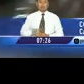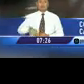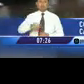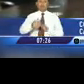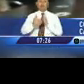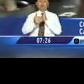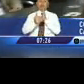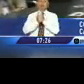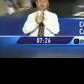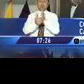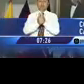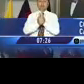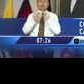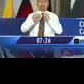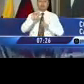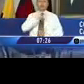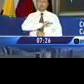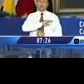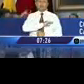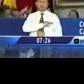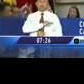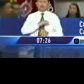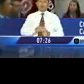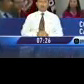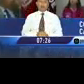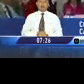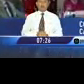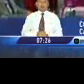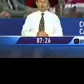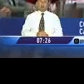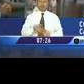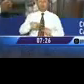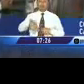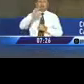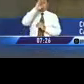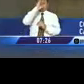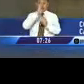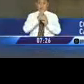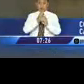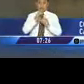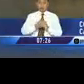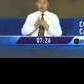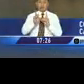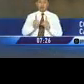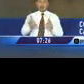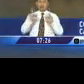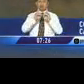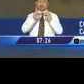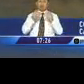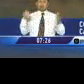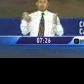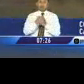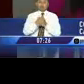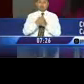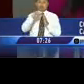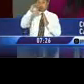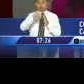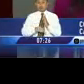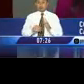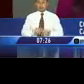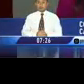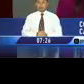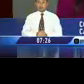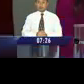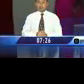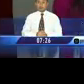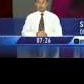firma de un convenio entre el municipio y la academia. El objetivo principal es reducir los índices de accidentes de tránsito. Por